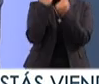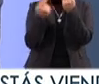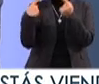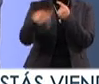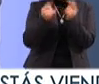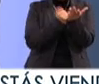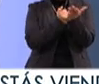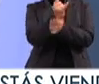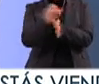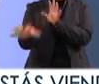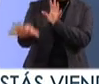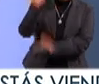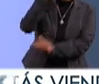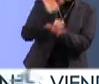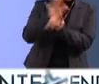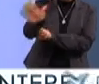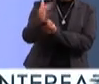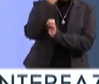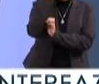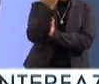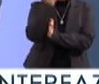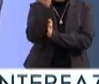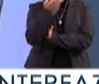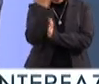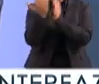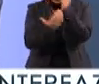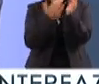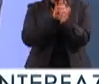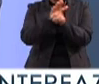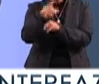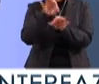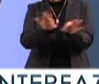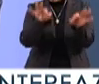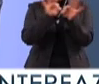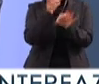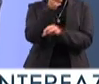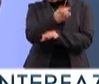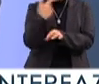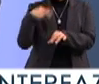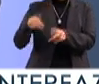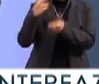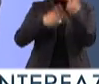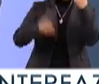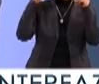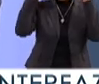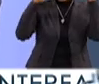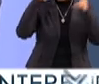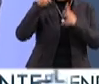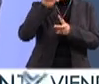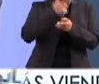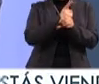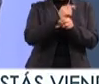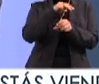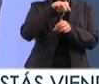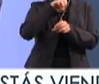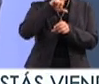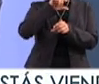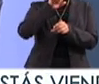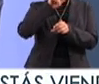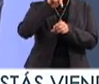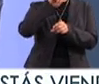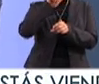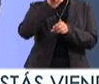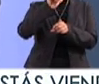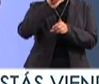tomas de decisiones sobre todo cuando tiene que ver con las decisiones académicas es muy importante se encuentra en el estudio el licenciado Iván Manuel Ortiz